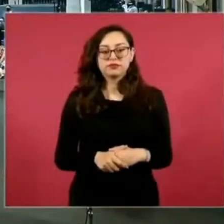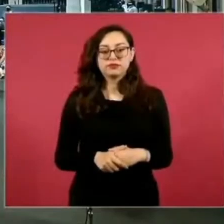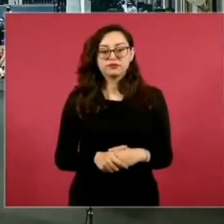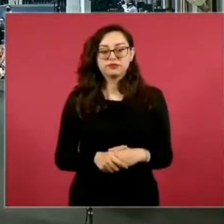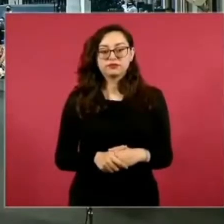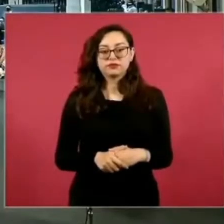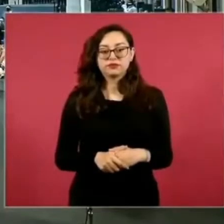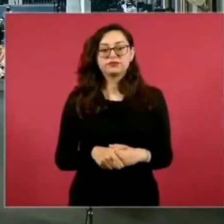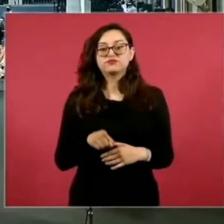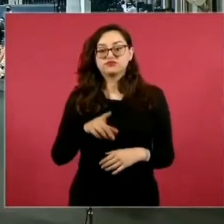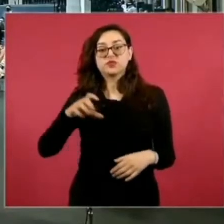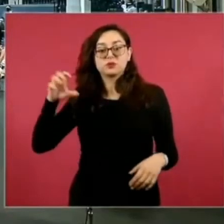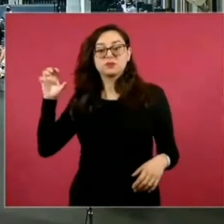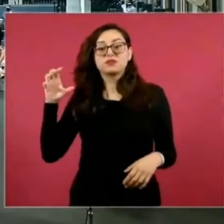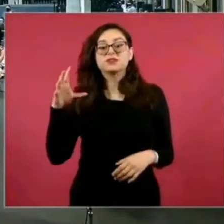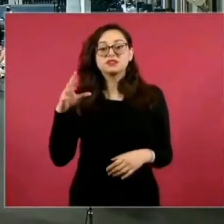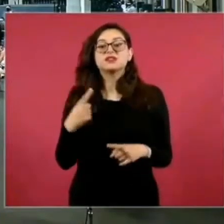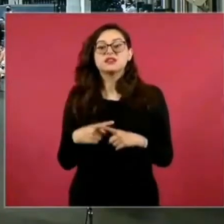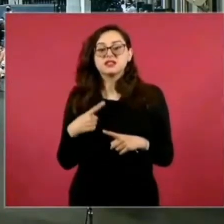¿Quién lanza?